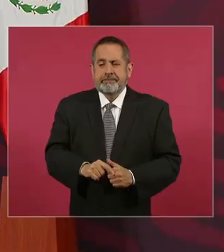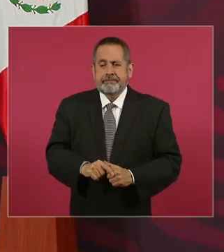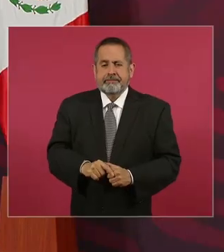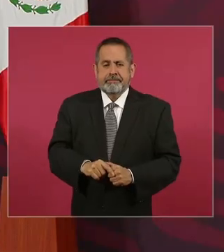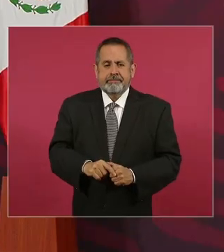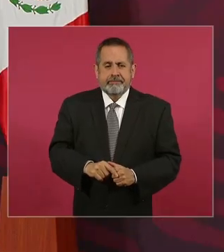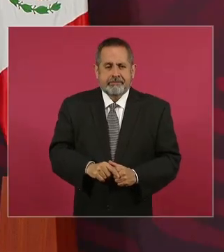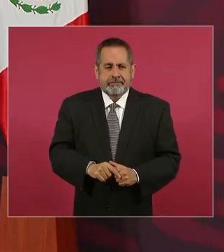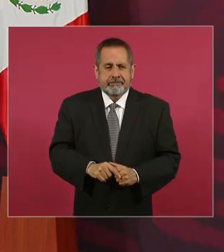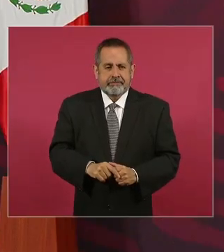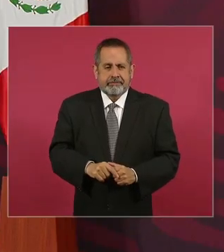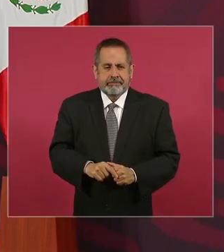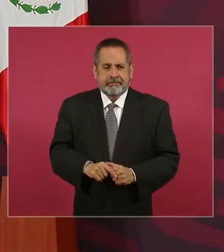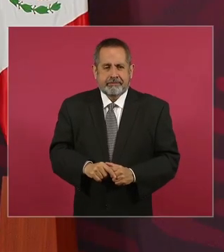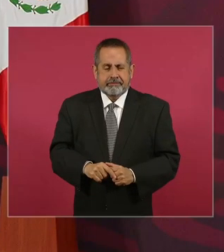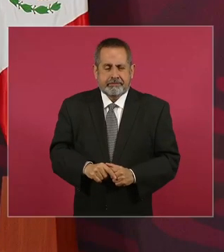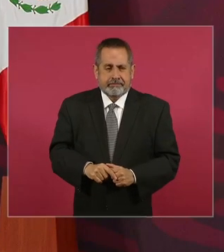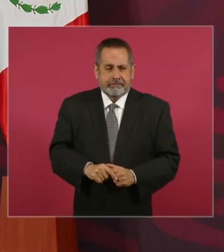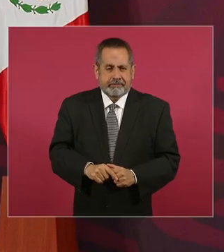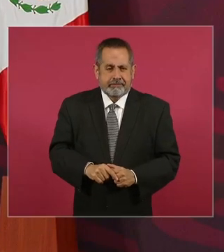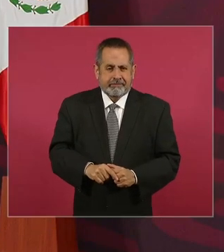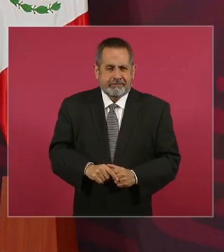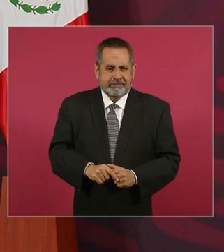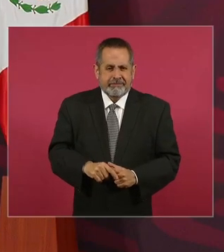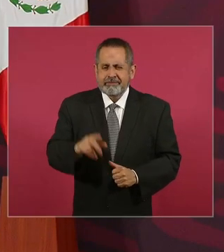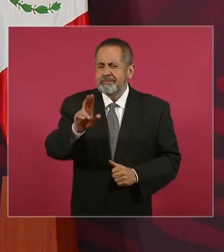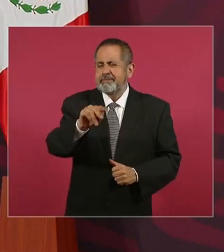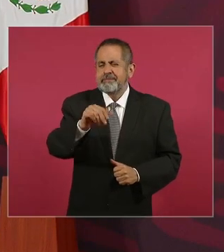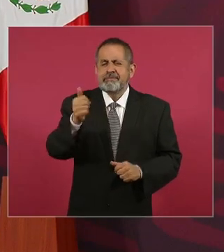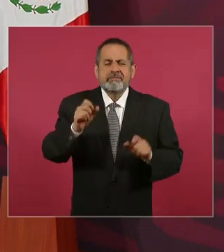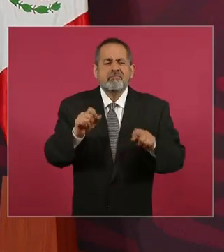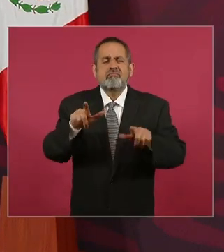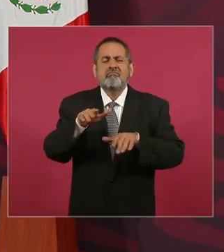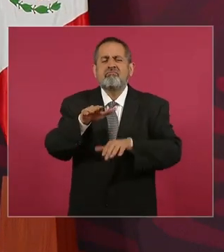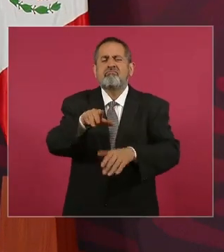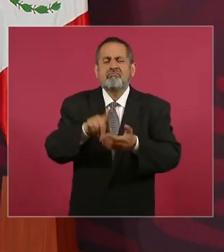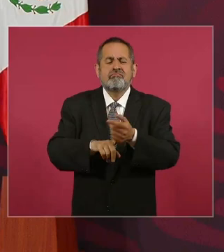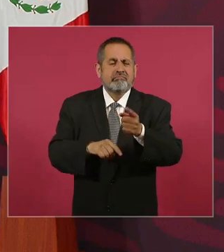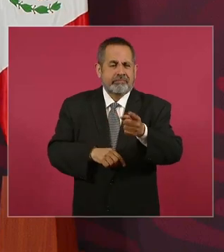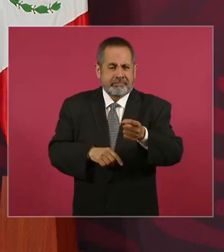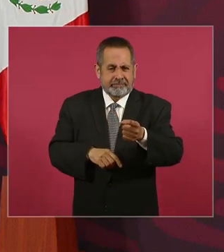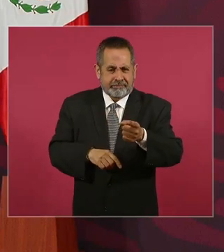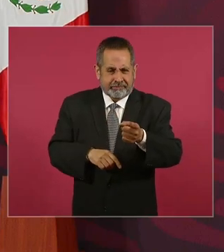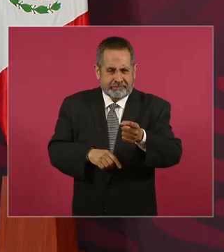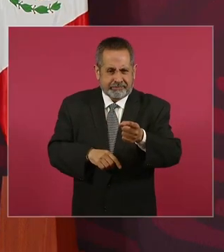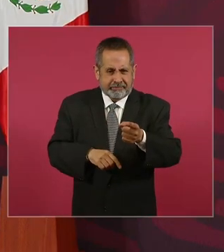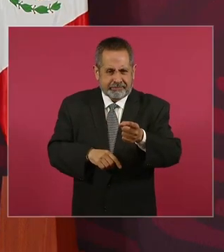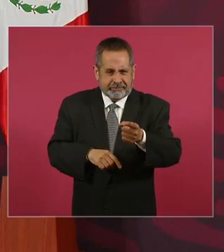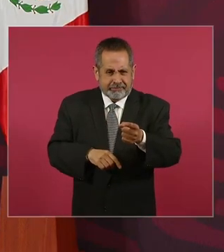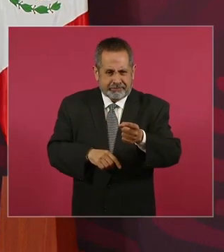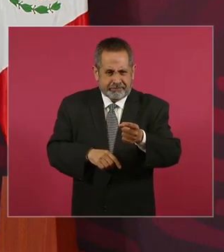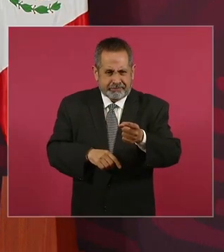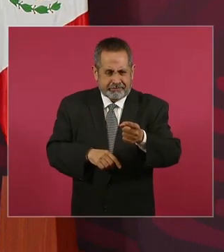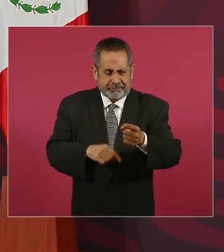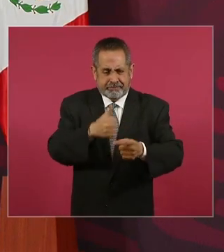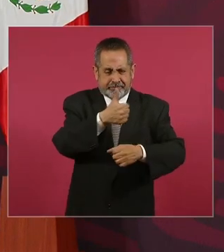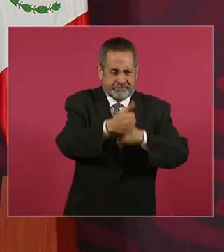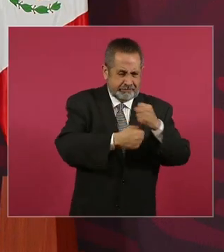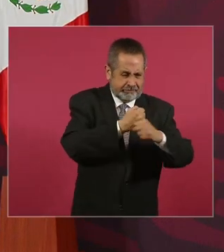No, no, pero no, la que tiene que ver con los